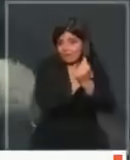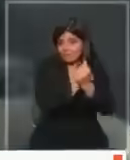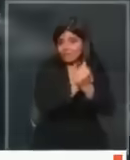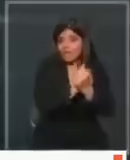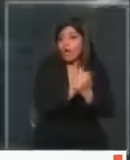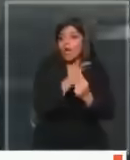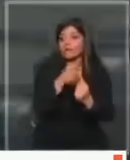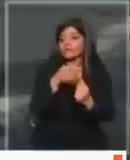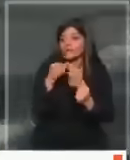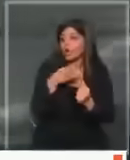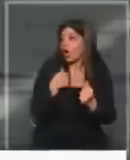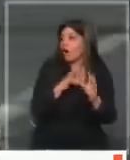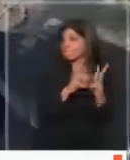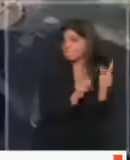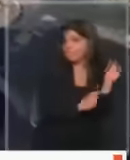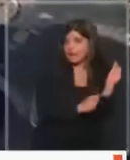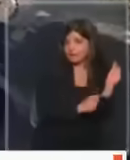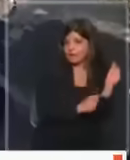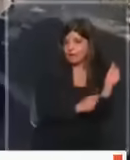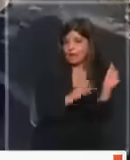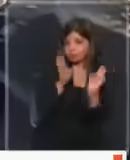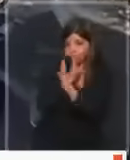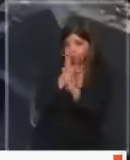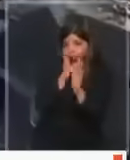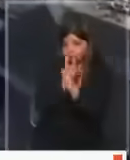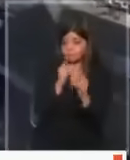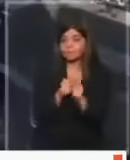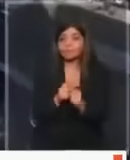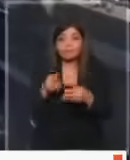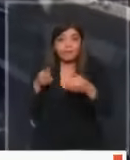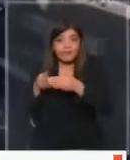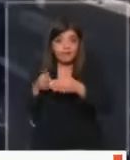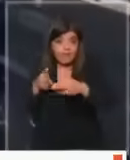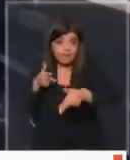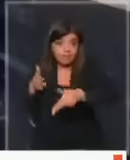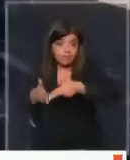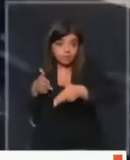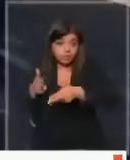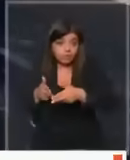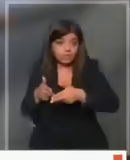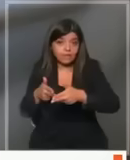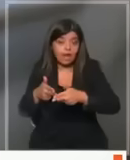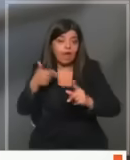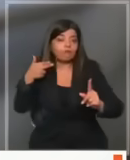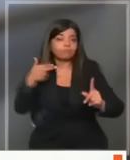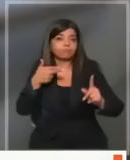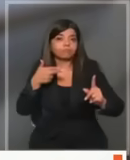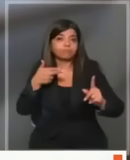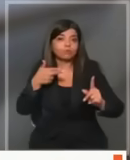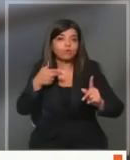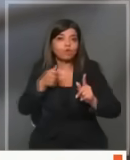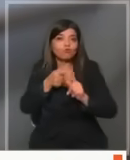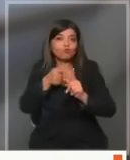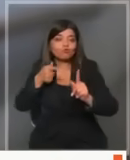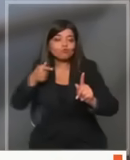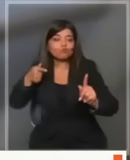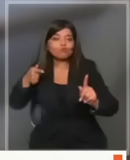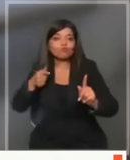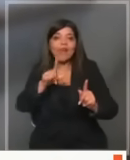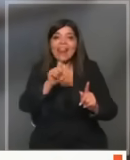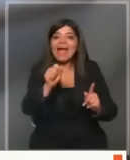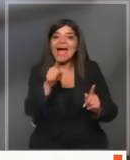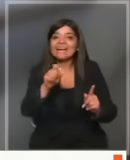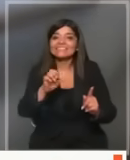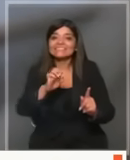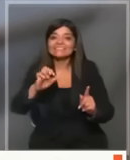ser familiar de ella. Ahí en esa esquina de Estación Central la apuntaron con un láser que provenía de alguno de los edificios colindantes